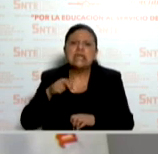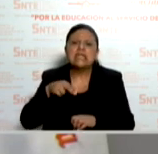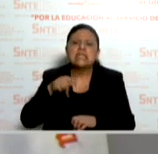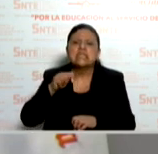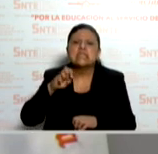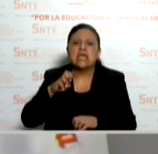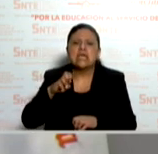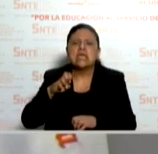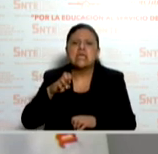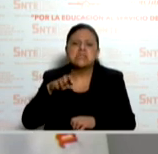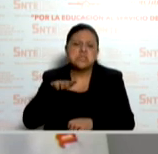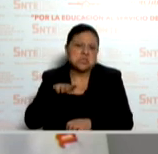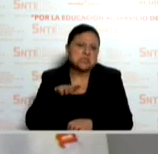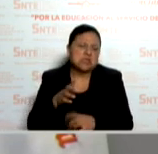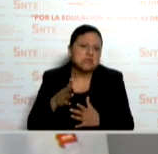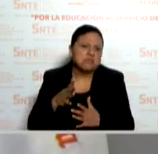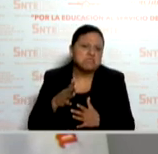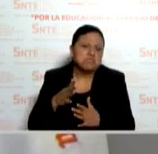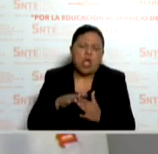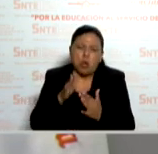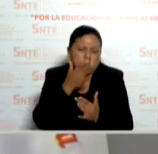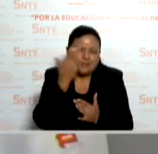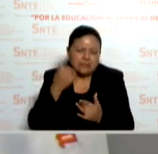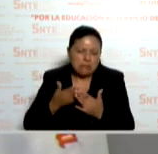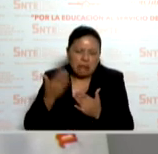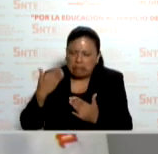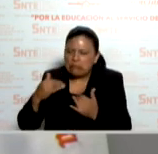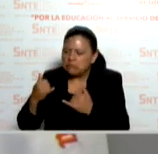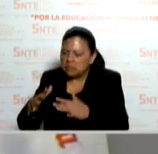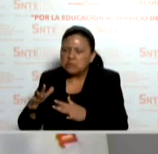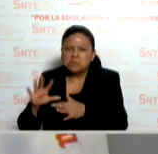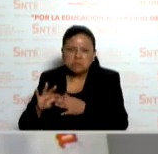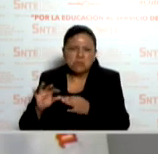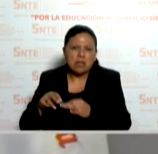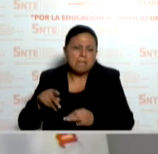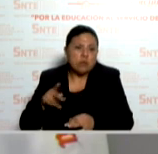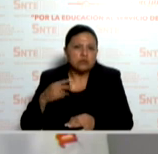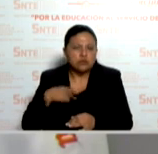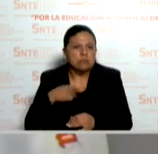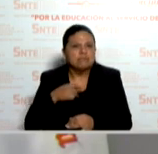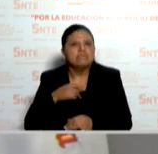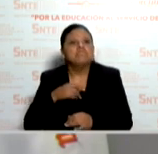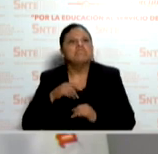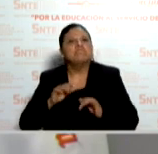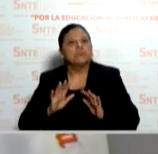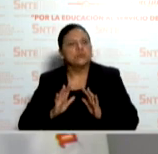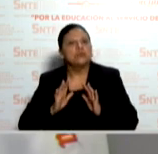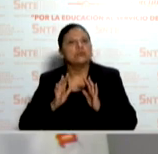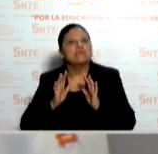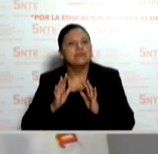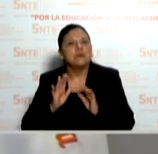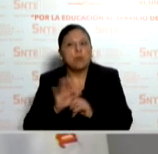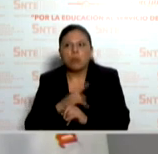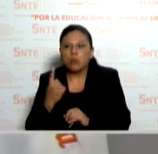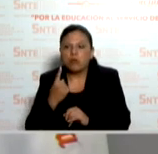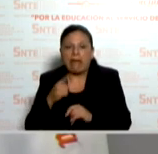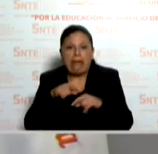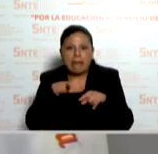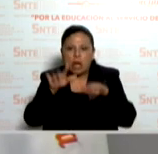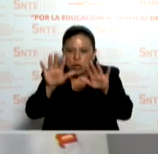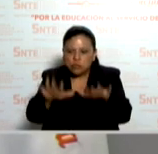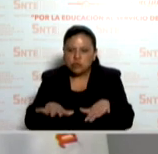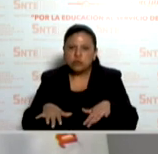consejo, pero me quedé gratamente sorprendido, maestro Joel, En el auditorio había unas